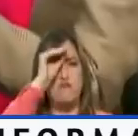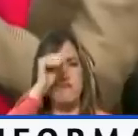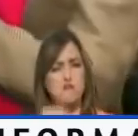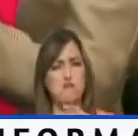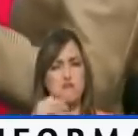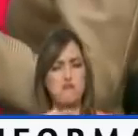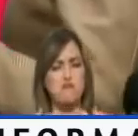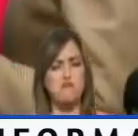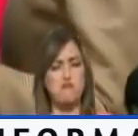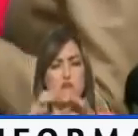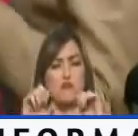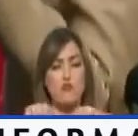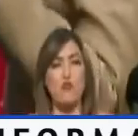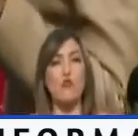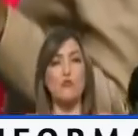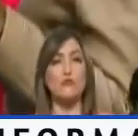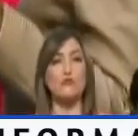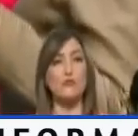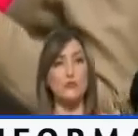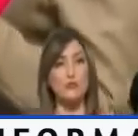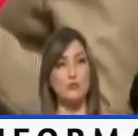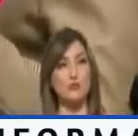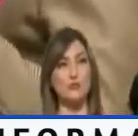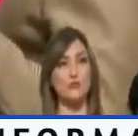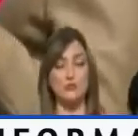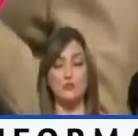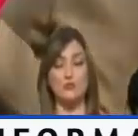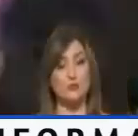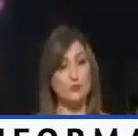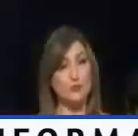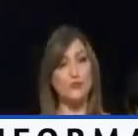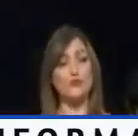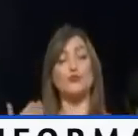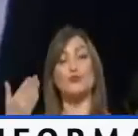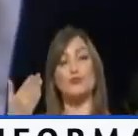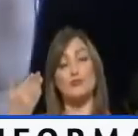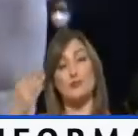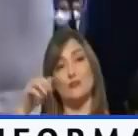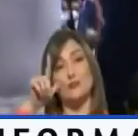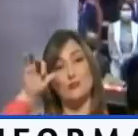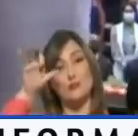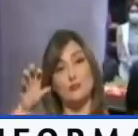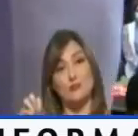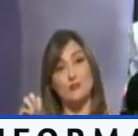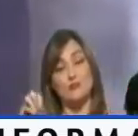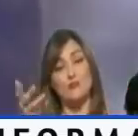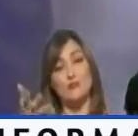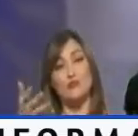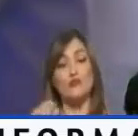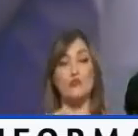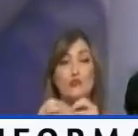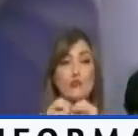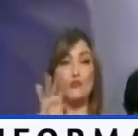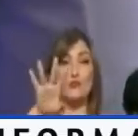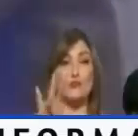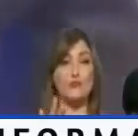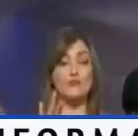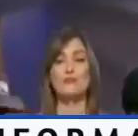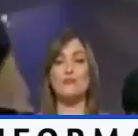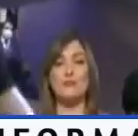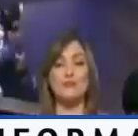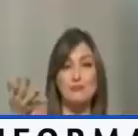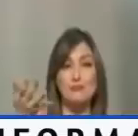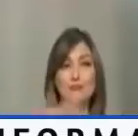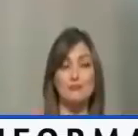positivo. Desde el atril del legislativo, el discurso del presidente número 47, Guillermo Lasso, no solo cerró un ciclo, también llenó